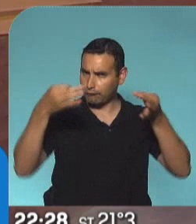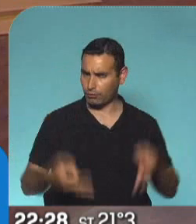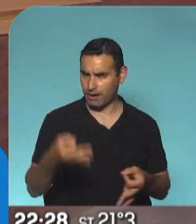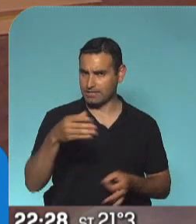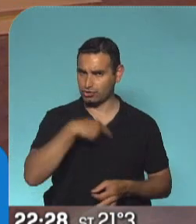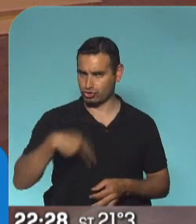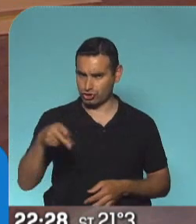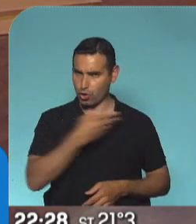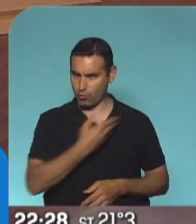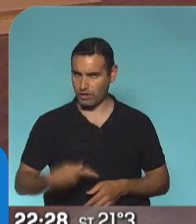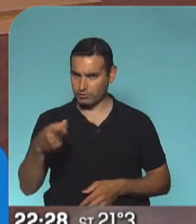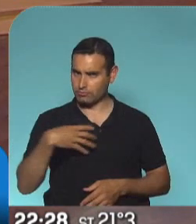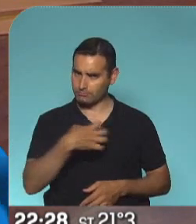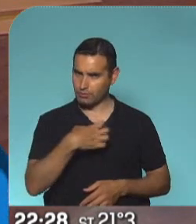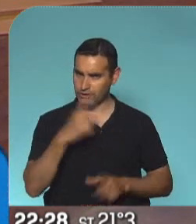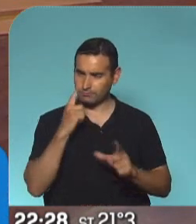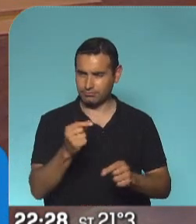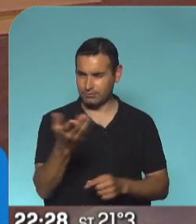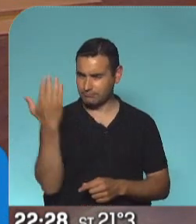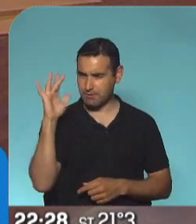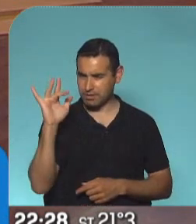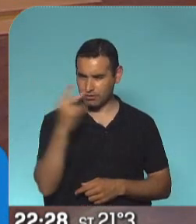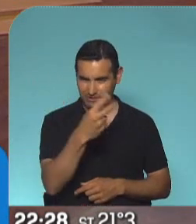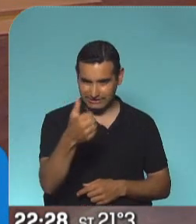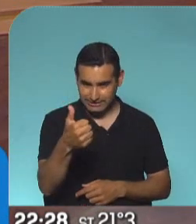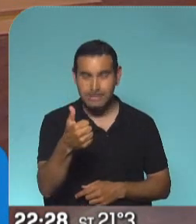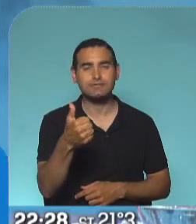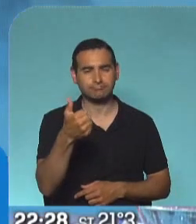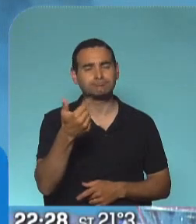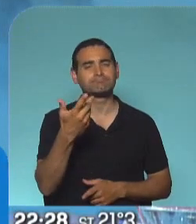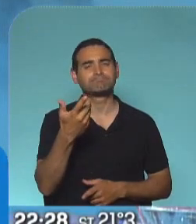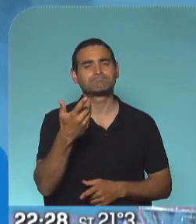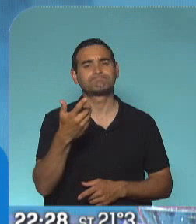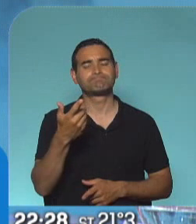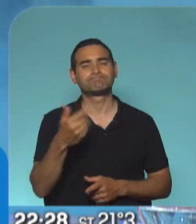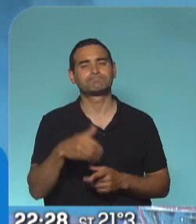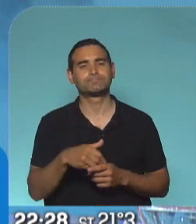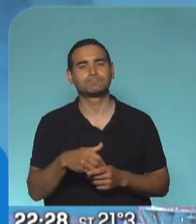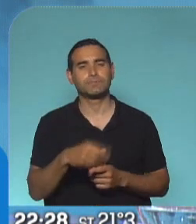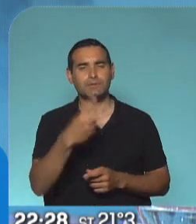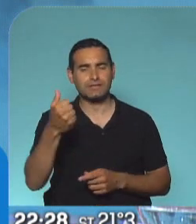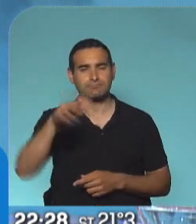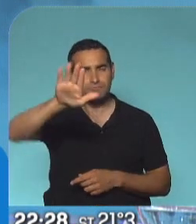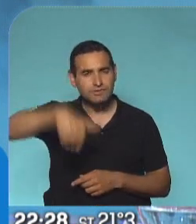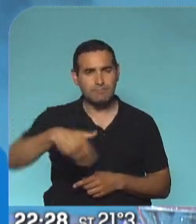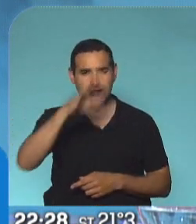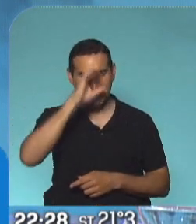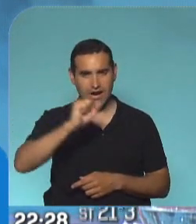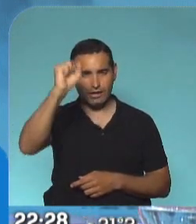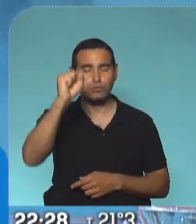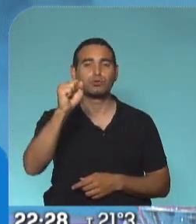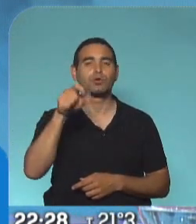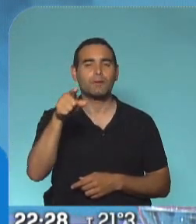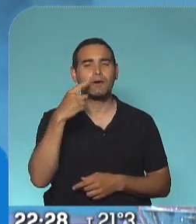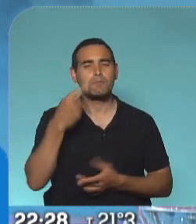China. El miércoles fue 26, ¿no? Fue la convocatoria al embajador Terry Branstad